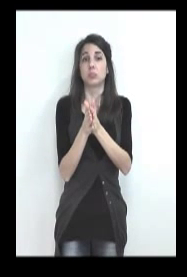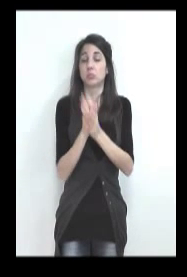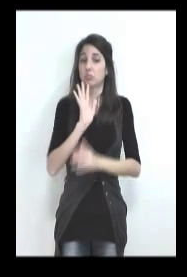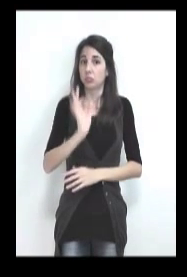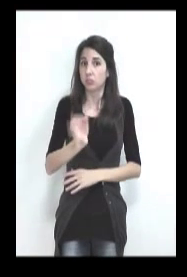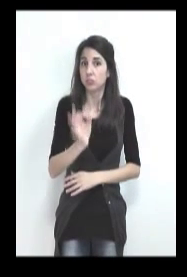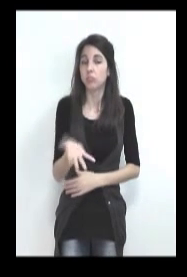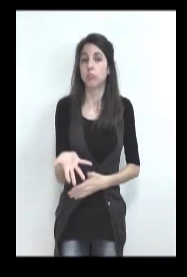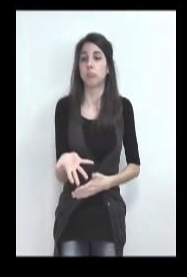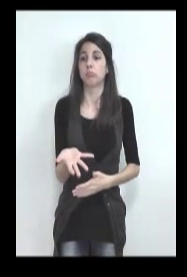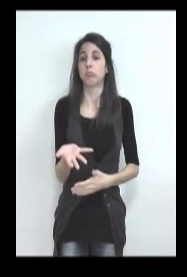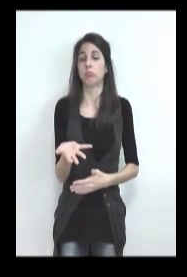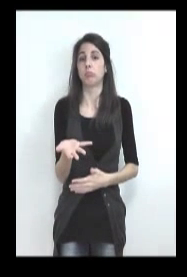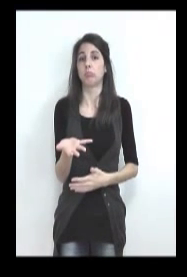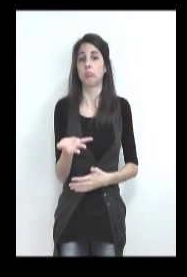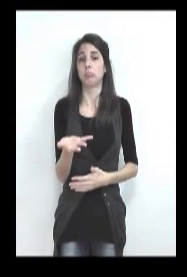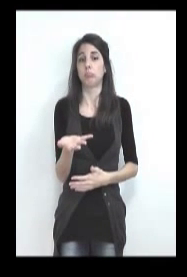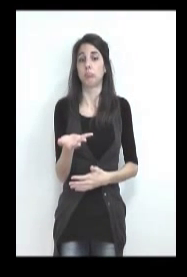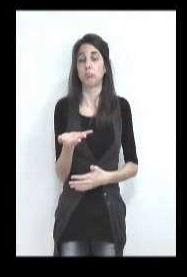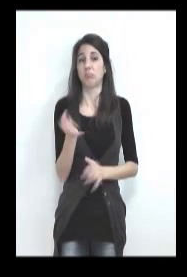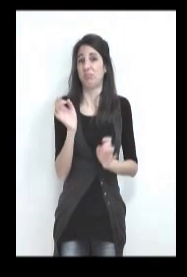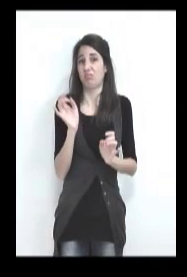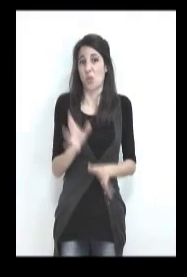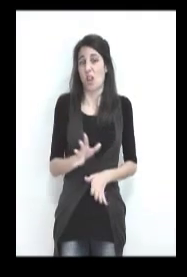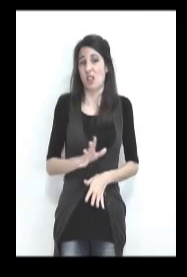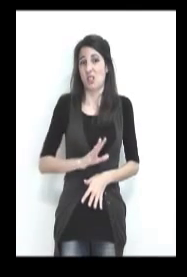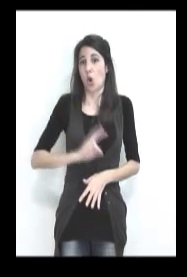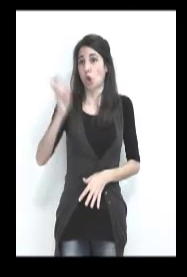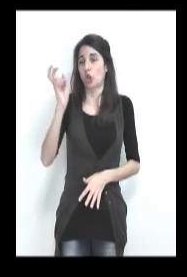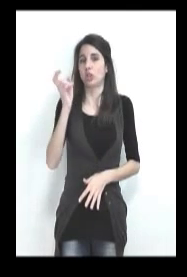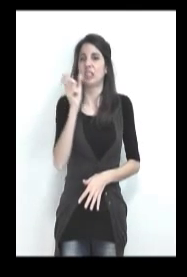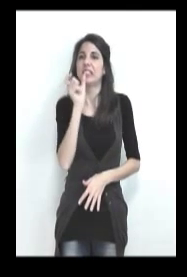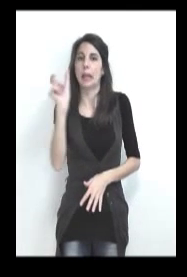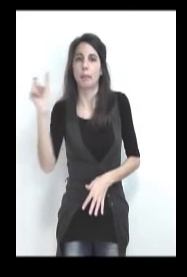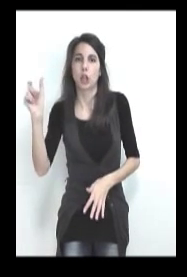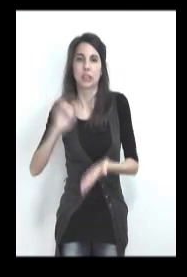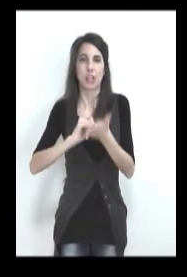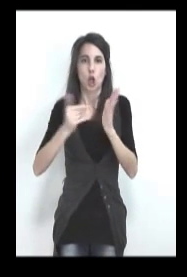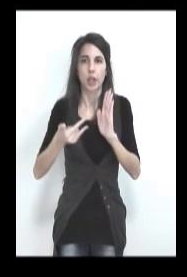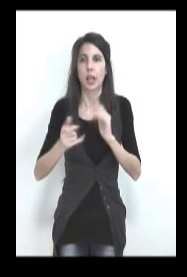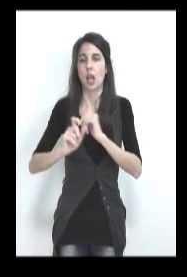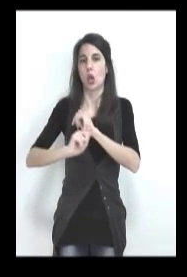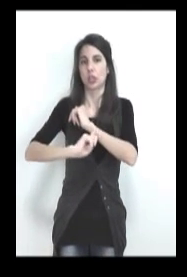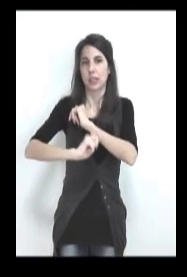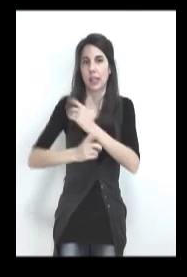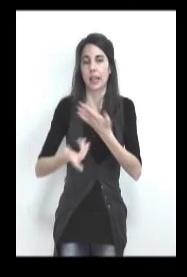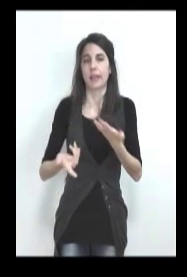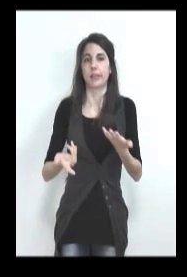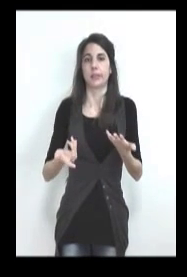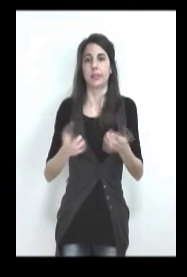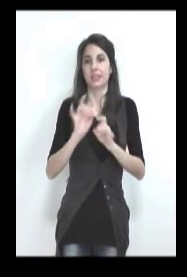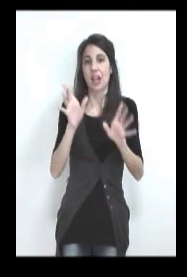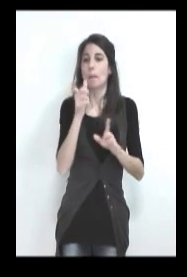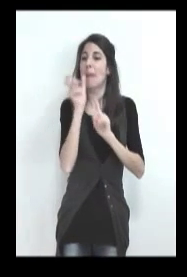cierto que inevitablemente, como pasa con todos los términos de tecnología o de estrategias, pues las palabras tienen una fecha de